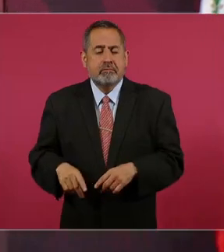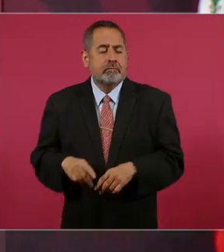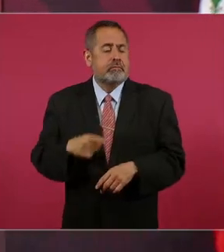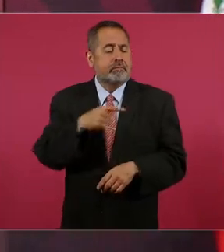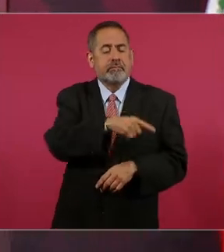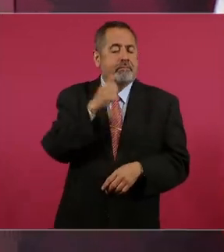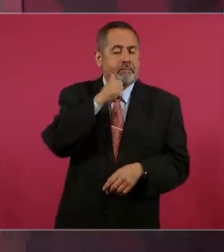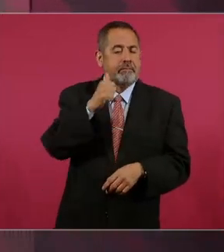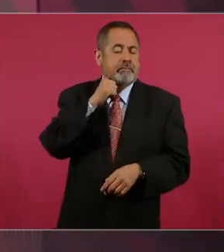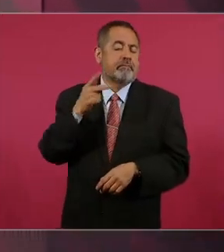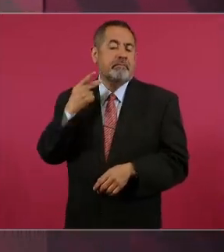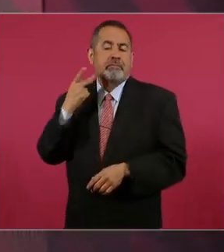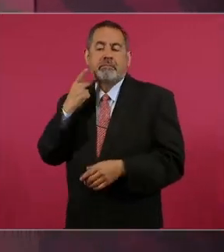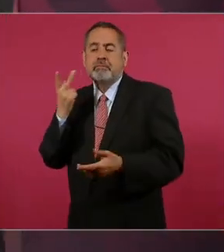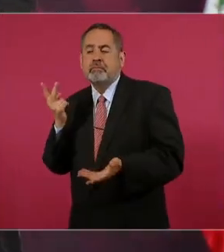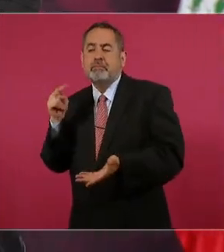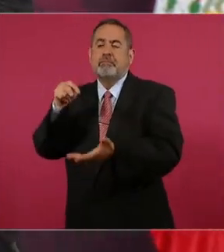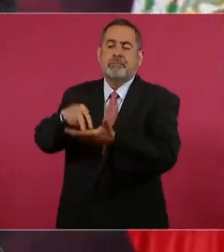pueblos